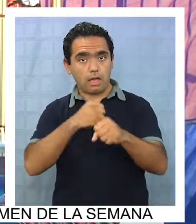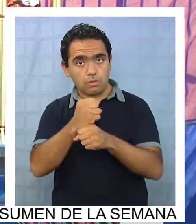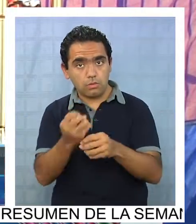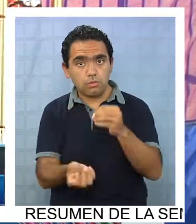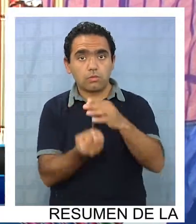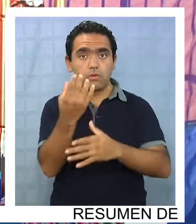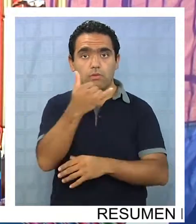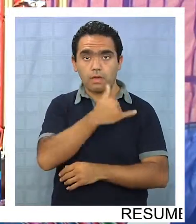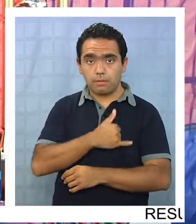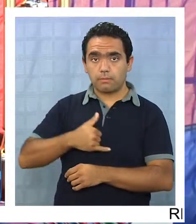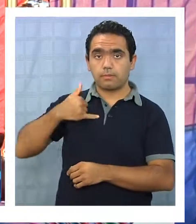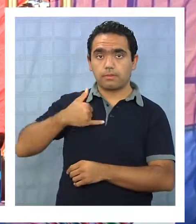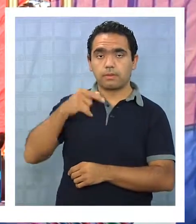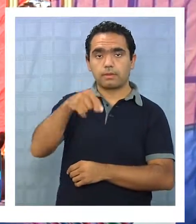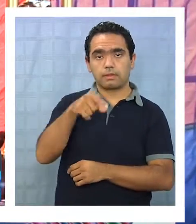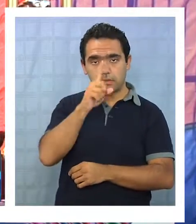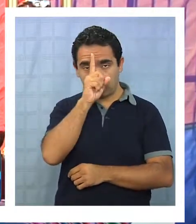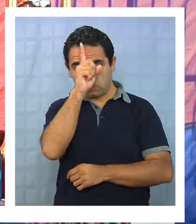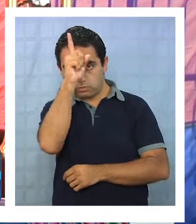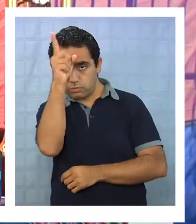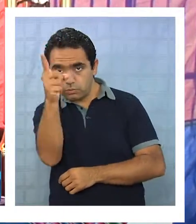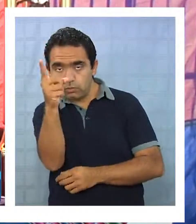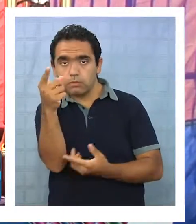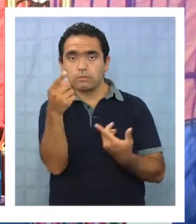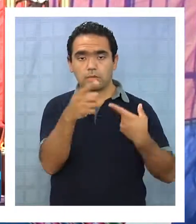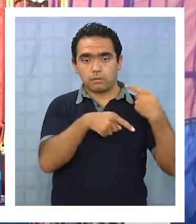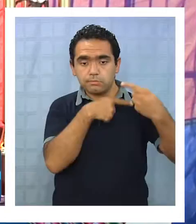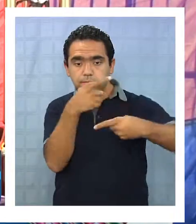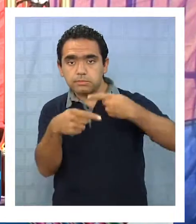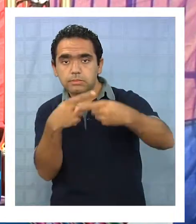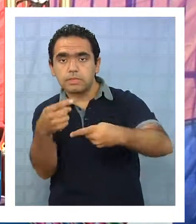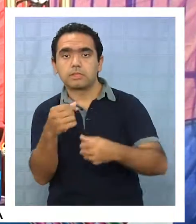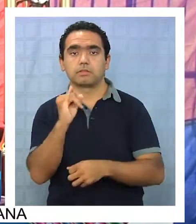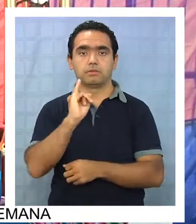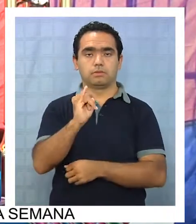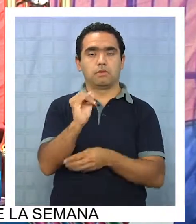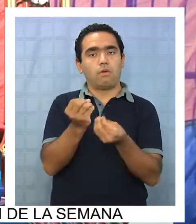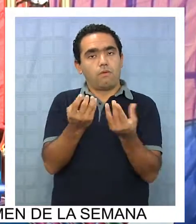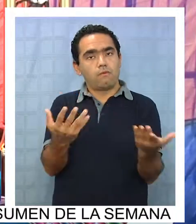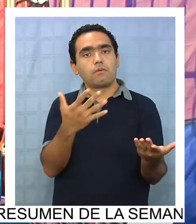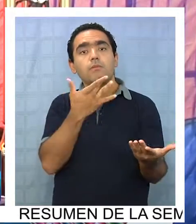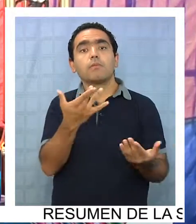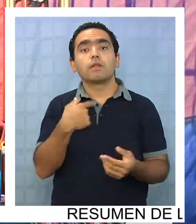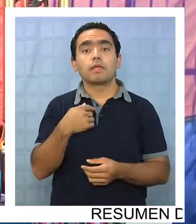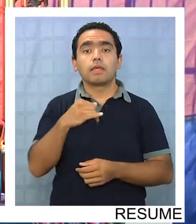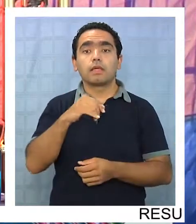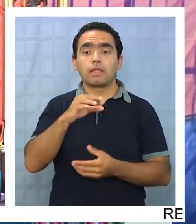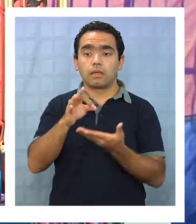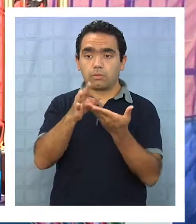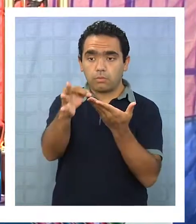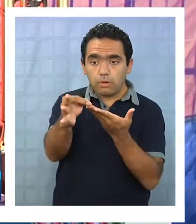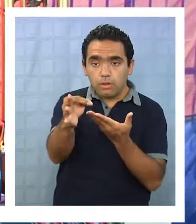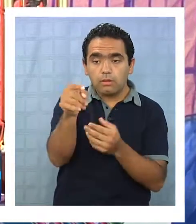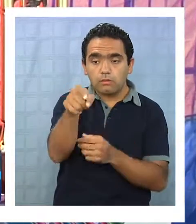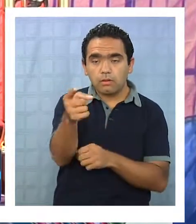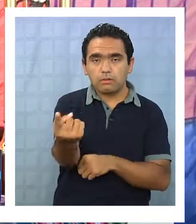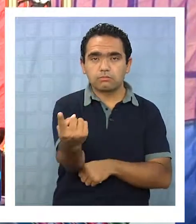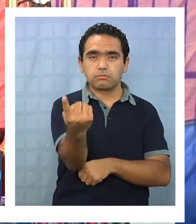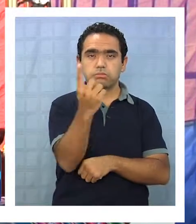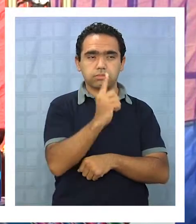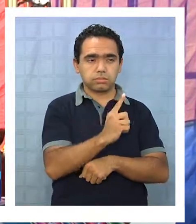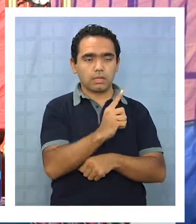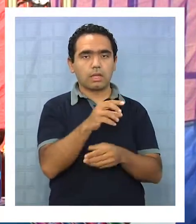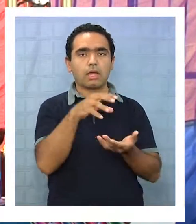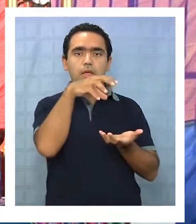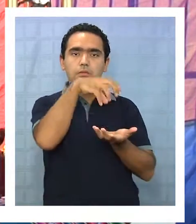identidad, de nuestras costumbres, de nuestras tradiciones, efectivamente sí, porque uno cuando emigra de su pueblo de origen, pierde